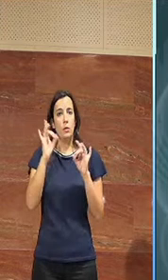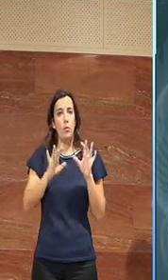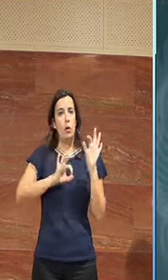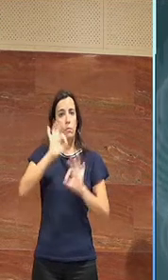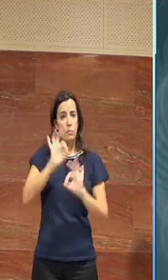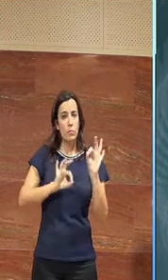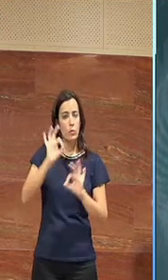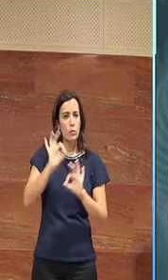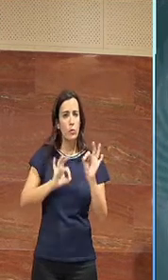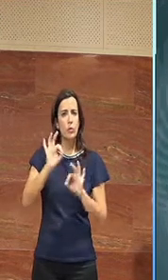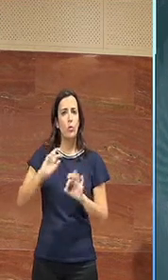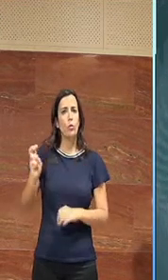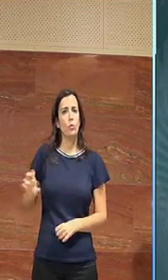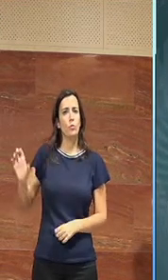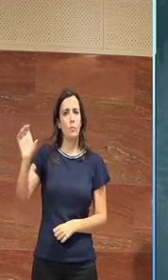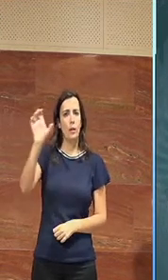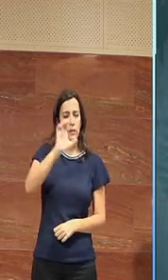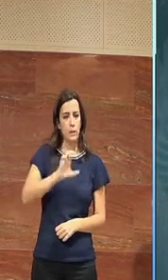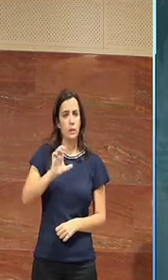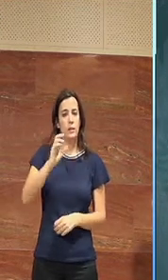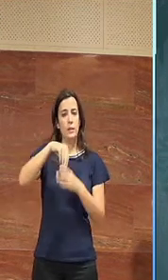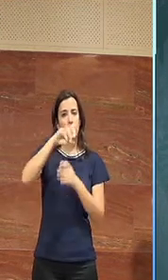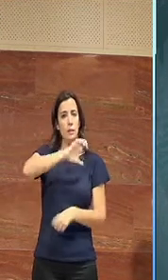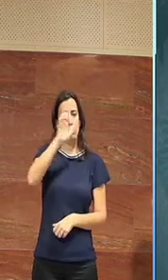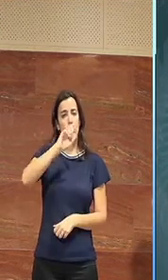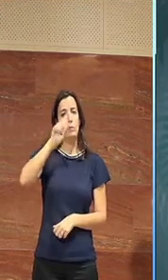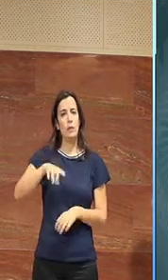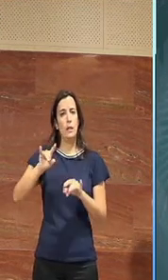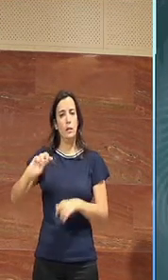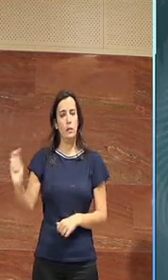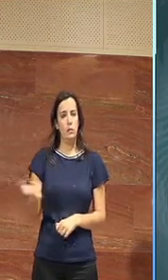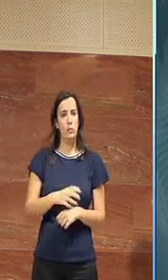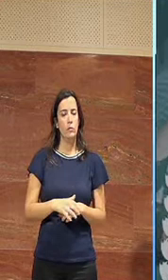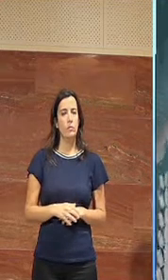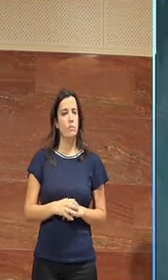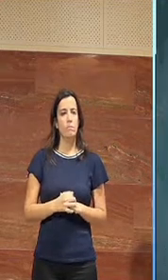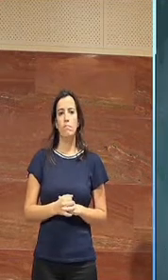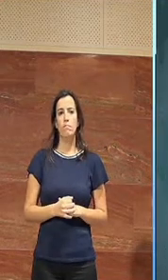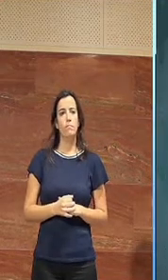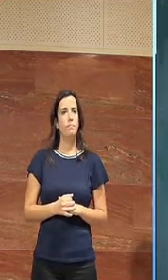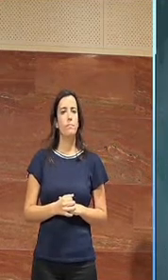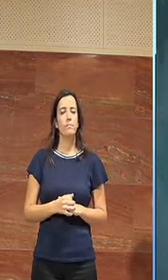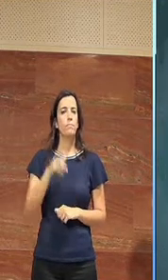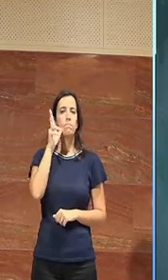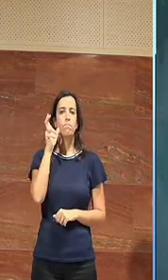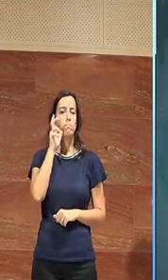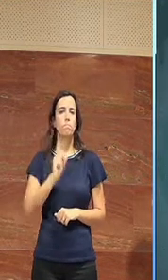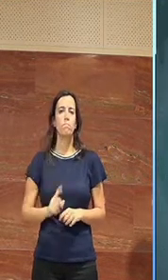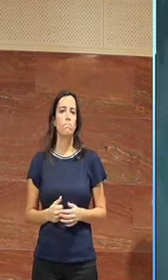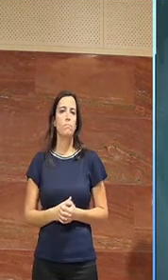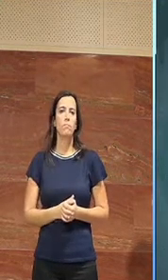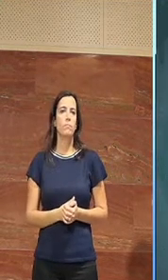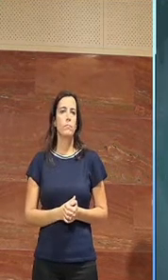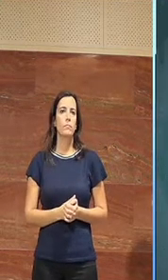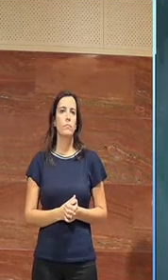riqueza global que los países industrializados de Europa y América del Norte. Proyecciones del informe indican que para el año 2020 estos